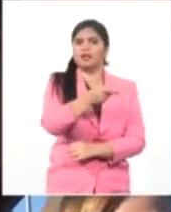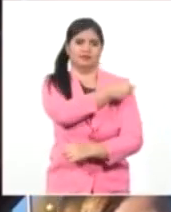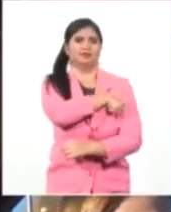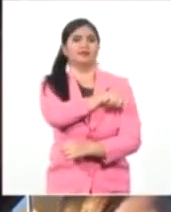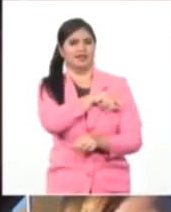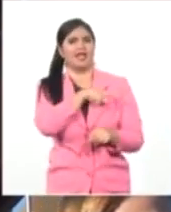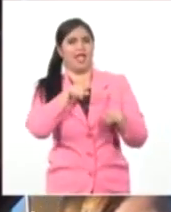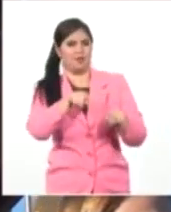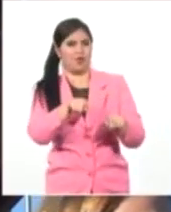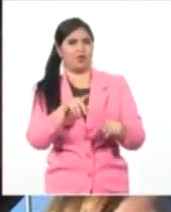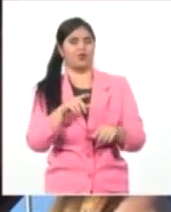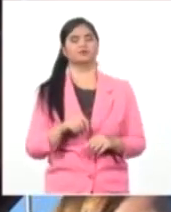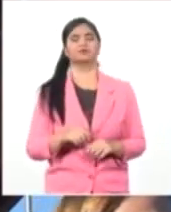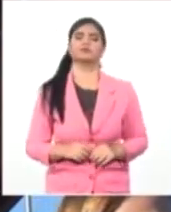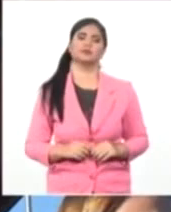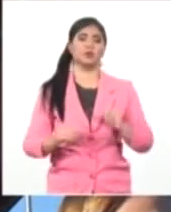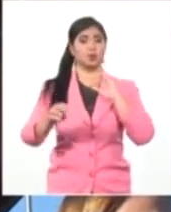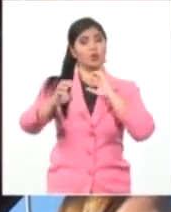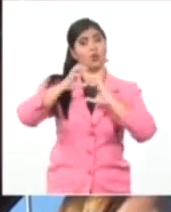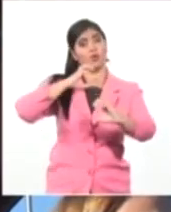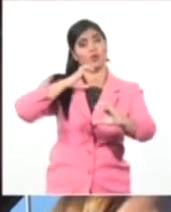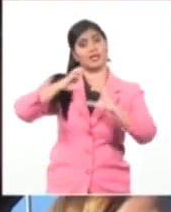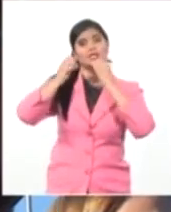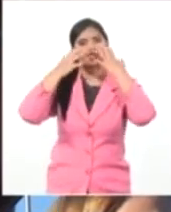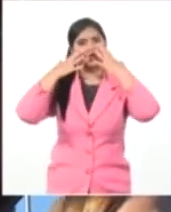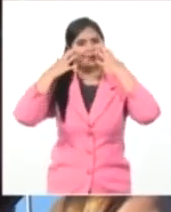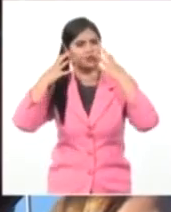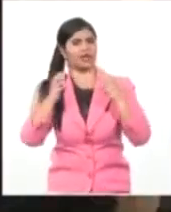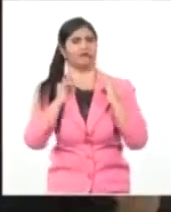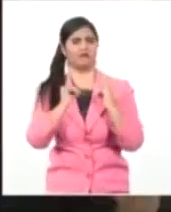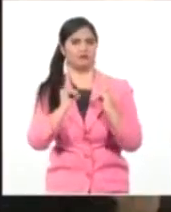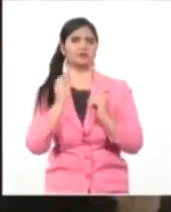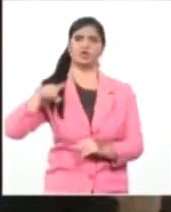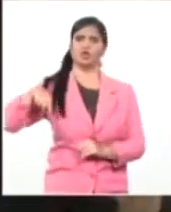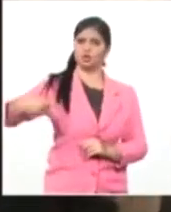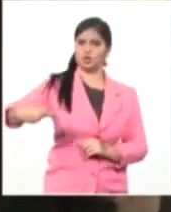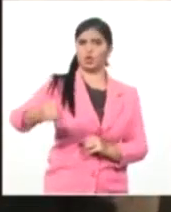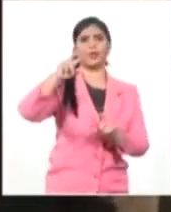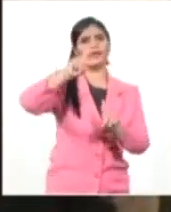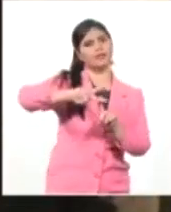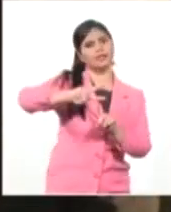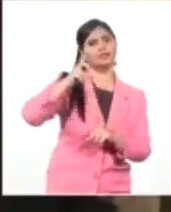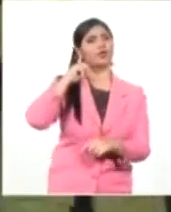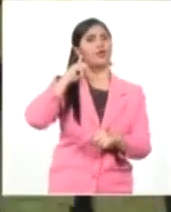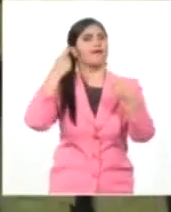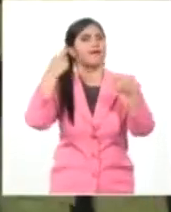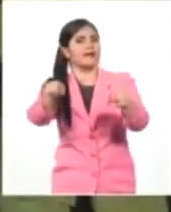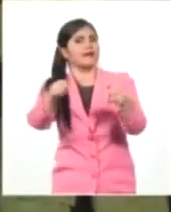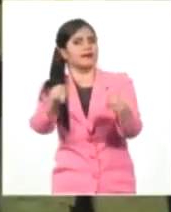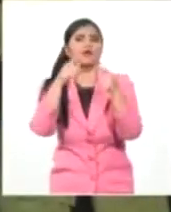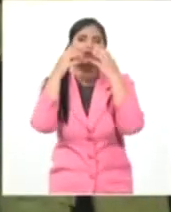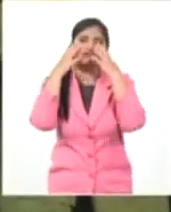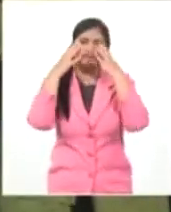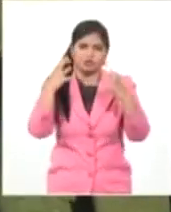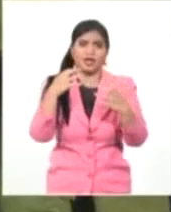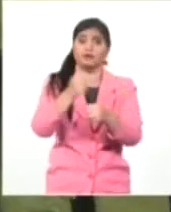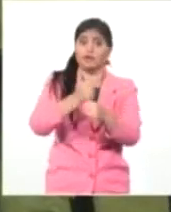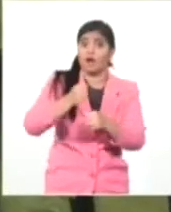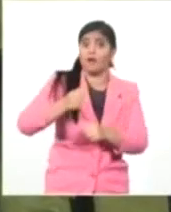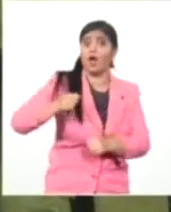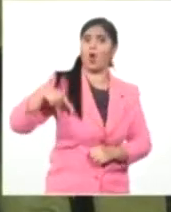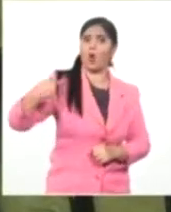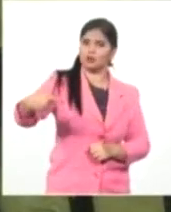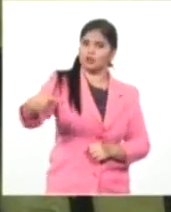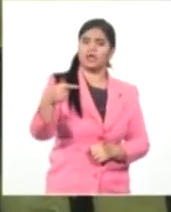las comunicaciones ocupan un lugar decisivo. Las nuevas generaciones en las Fuerzas Armadas